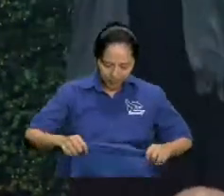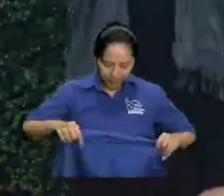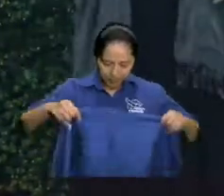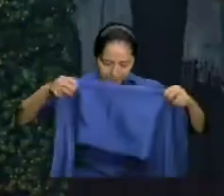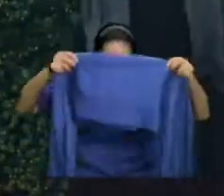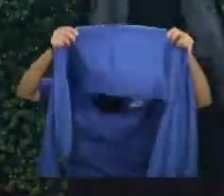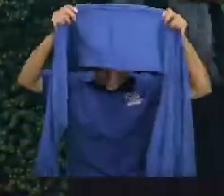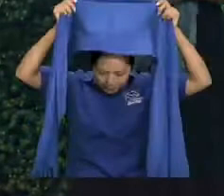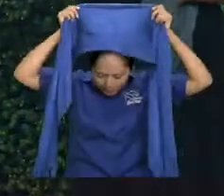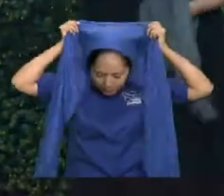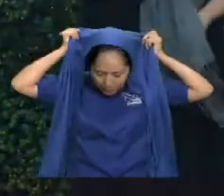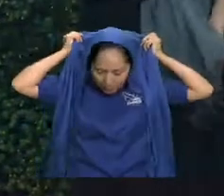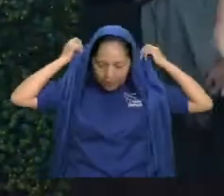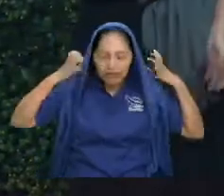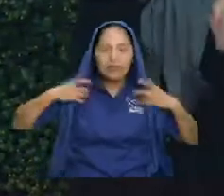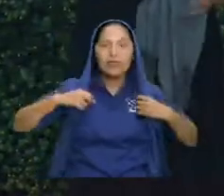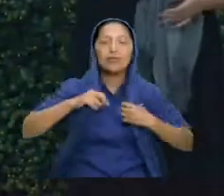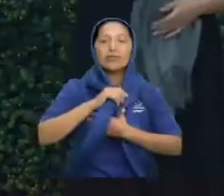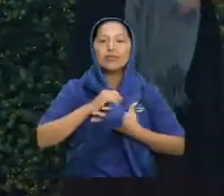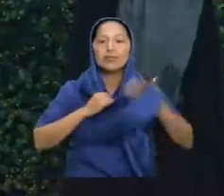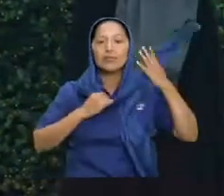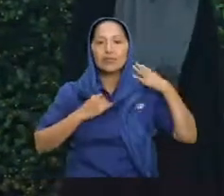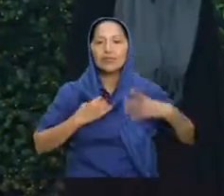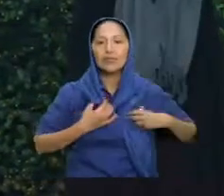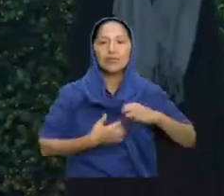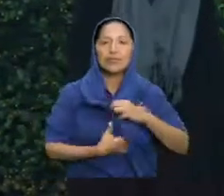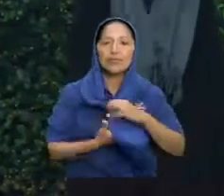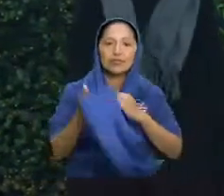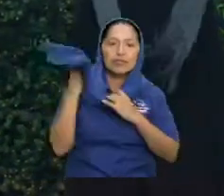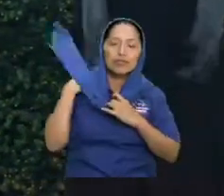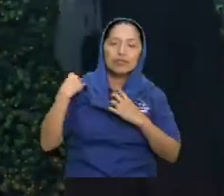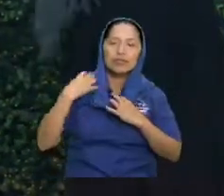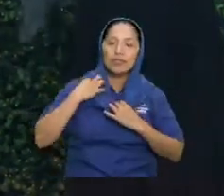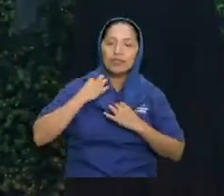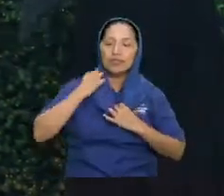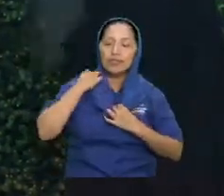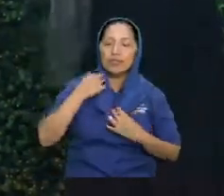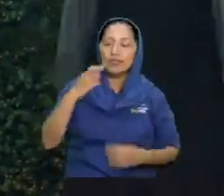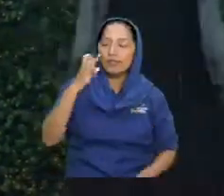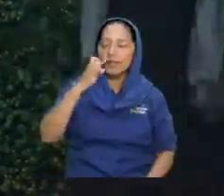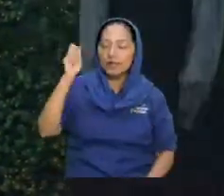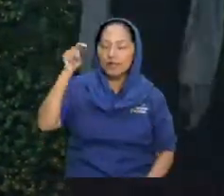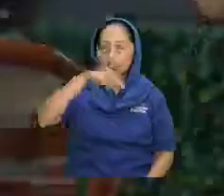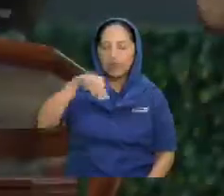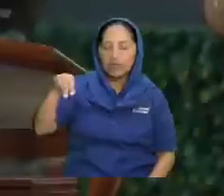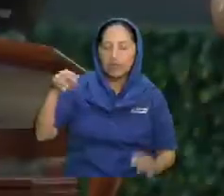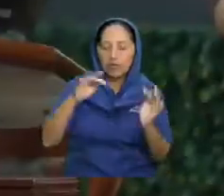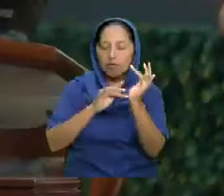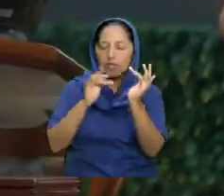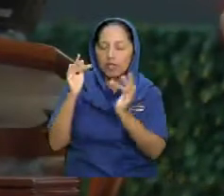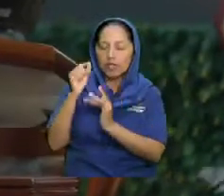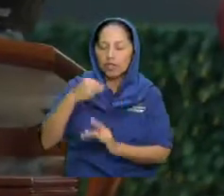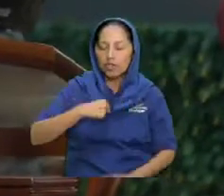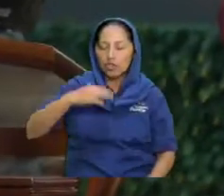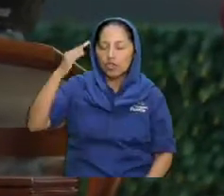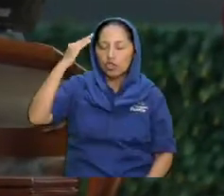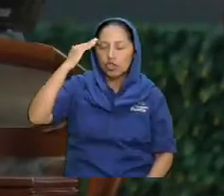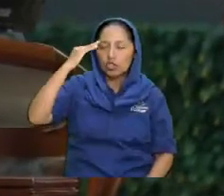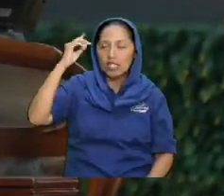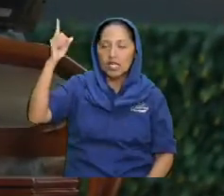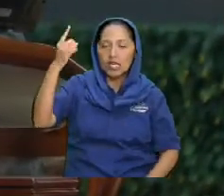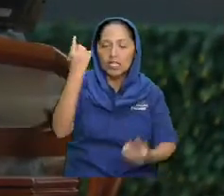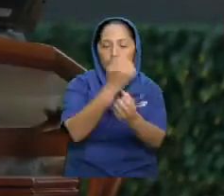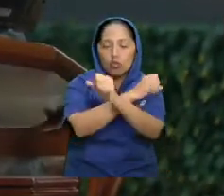muchas gracias, porque yo sé que tú rescatas a tu pueblo y que tú amas a tu pueblo y que tú quieres prosperar